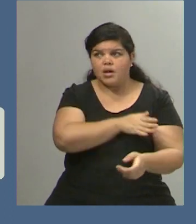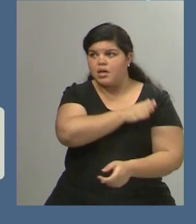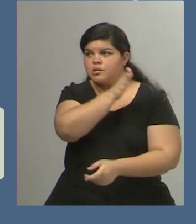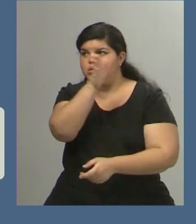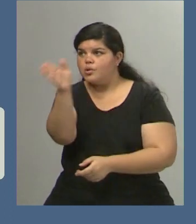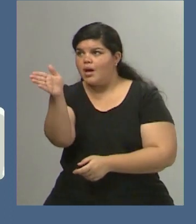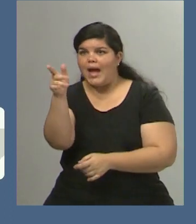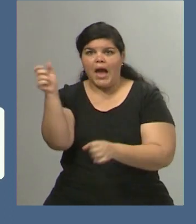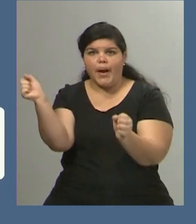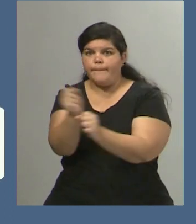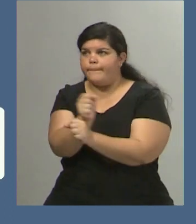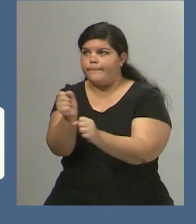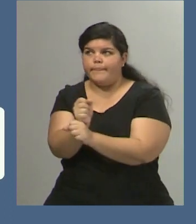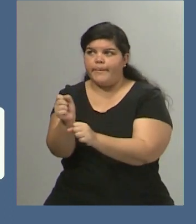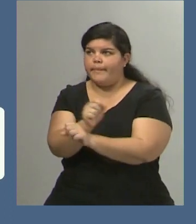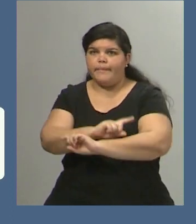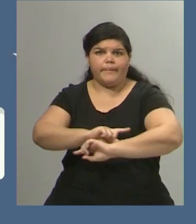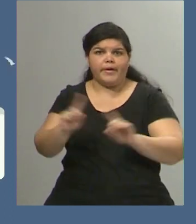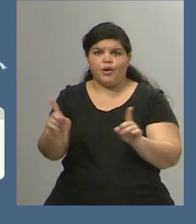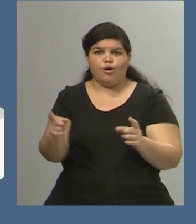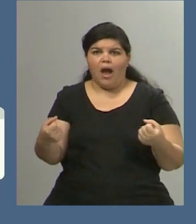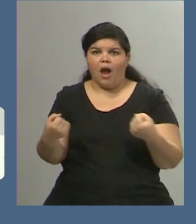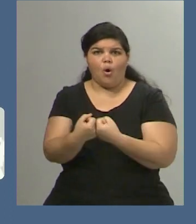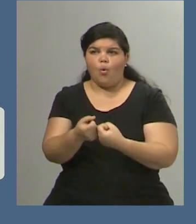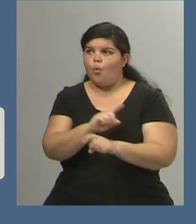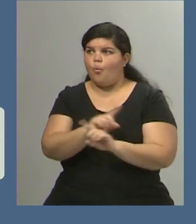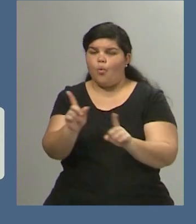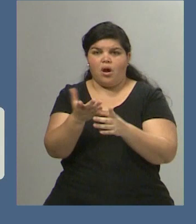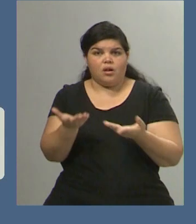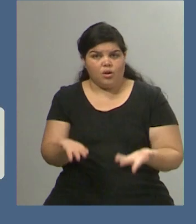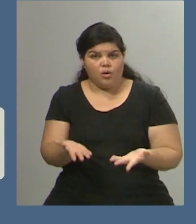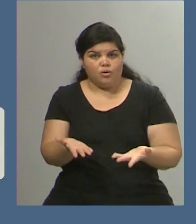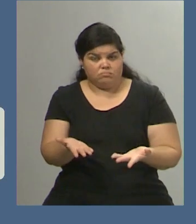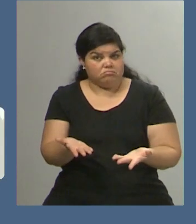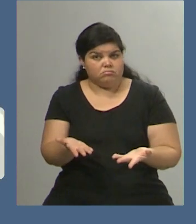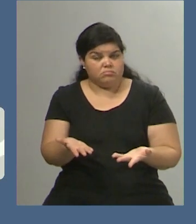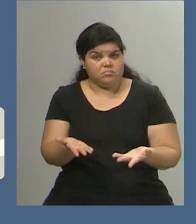me van a aprobar la modificación del tratado. Entonces,